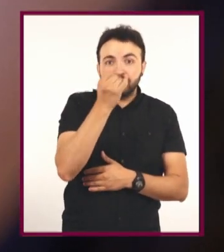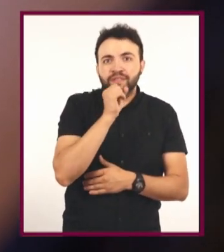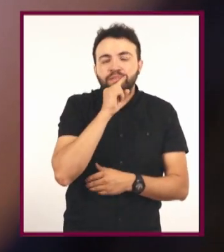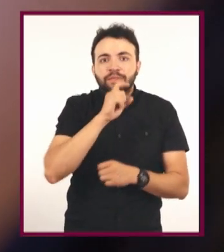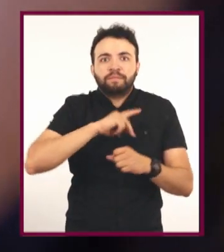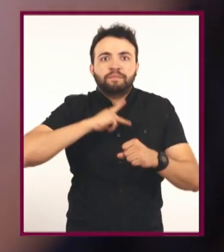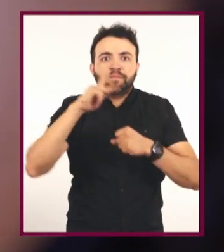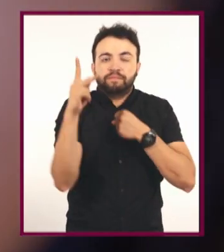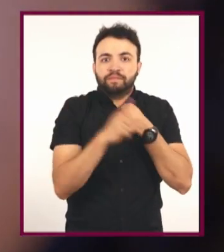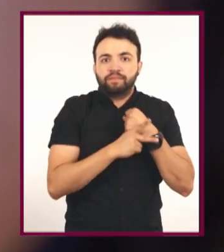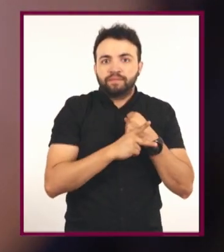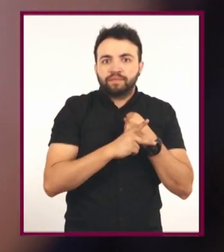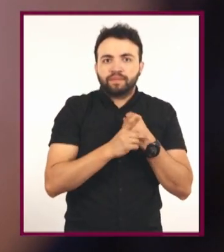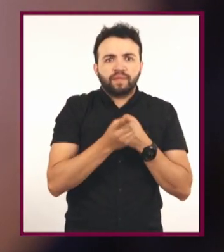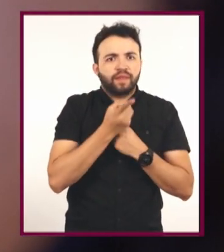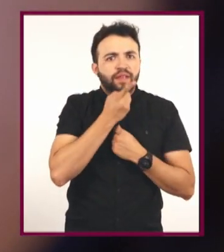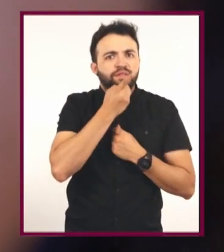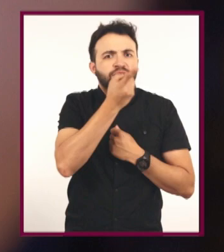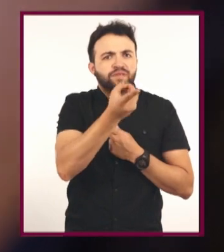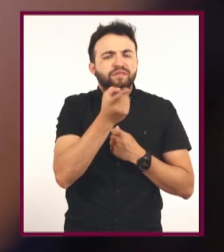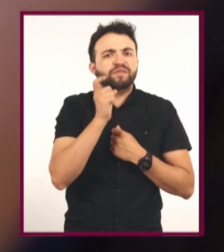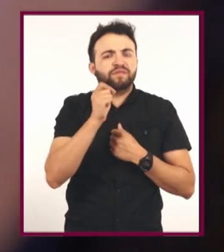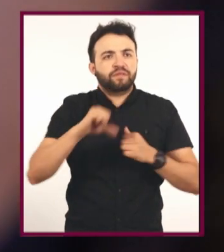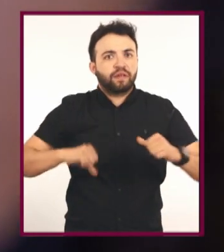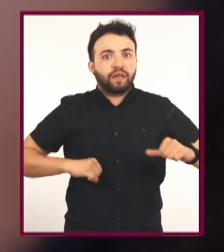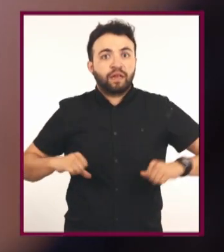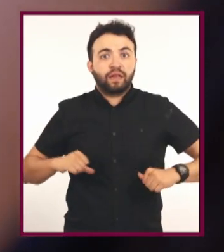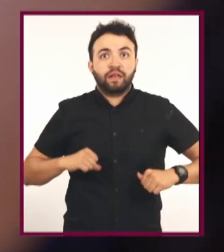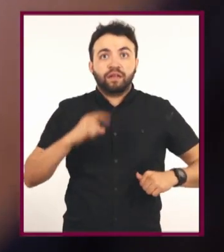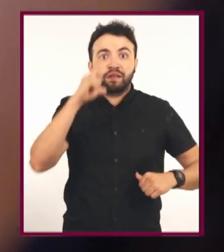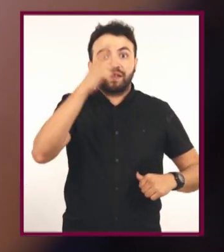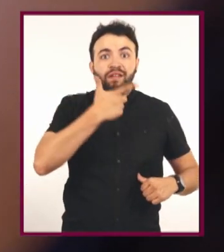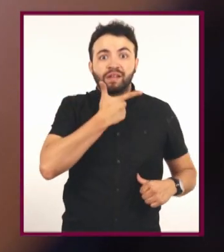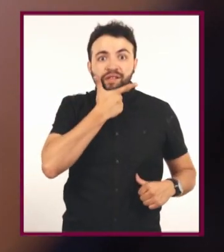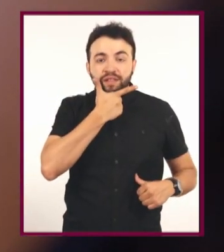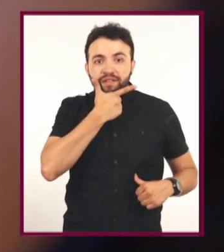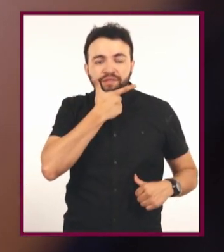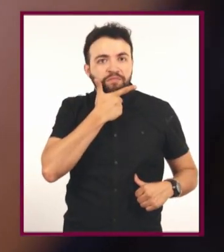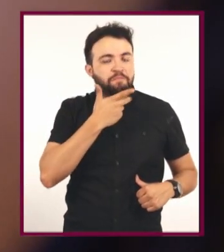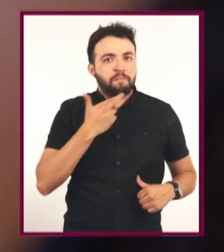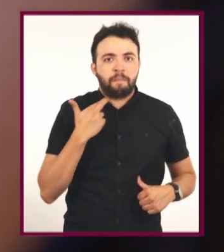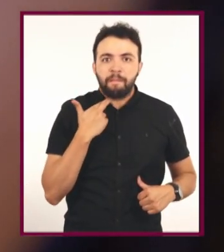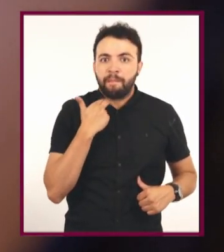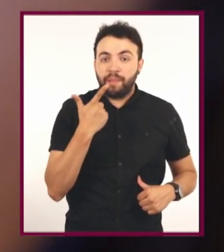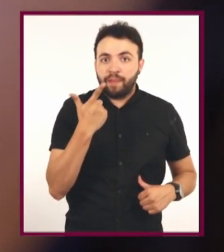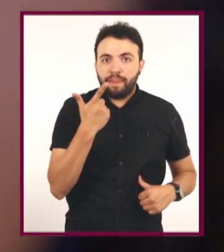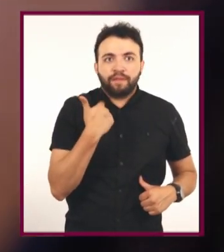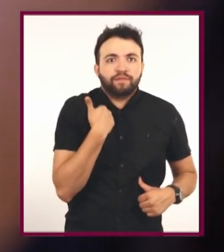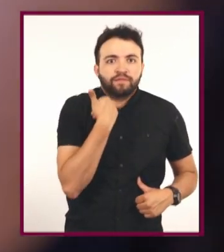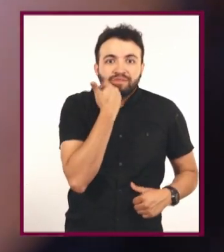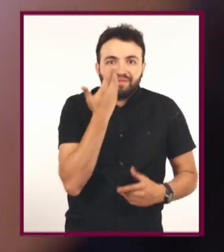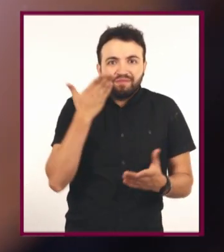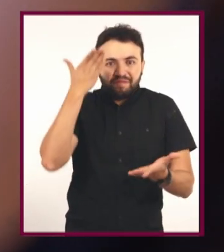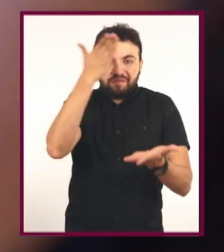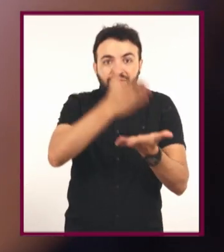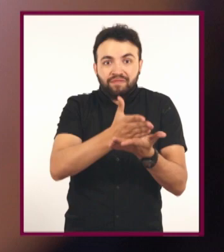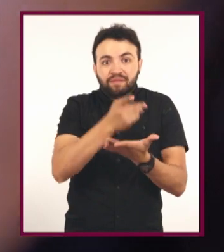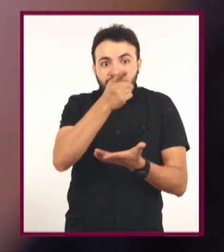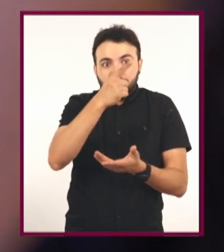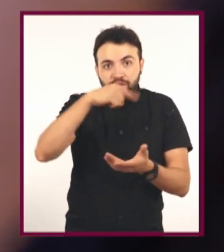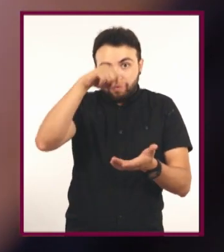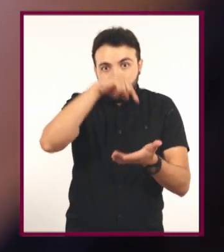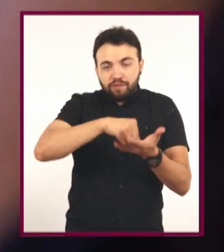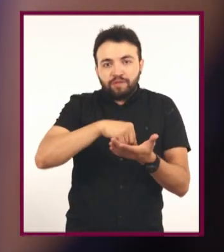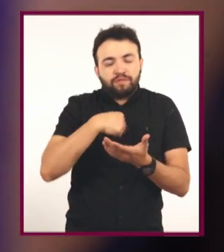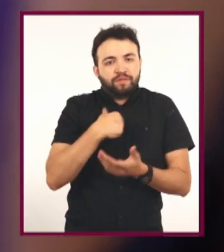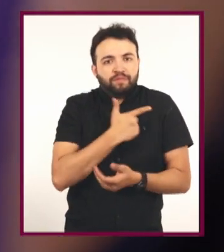otros estados y hasta en otros países. Dicen que los musicales en Inglaterra son los mejores. Y claro que me encantaría ir.